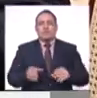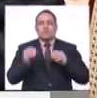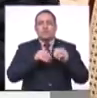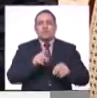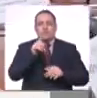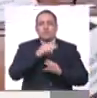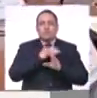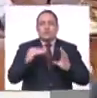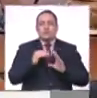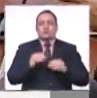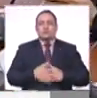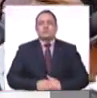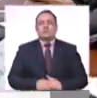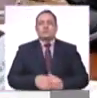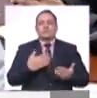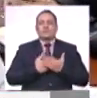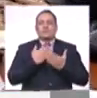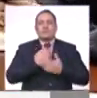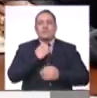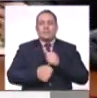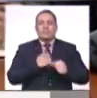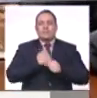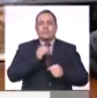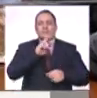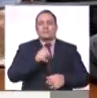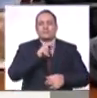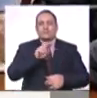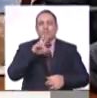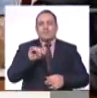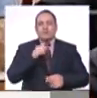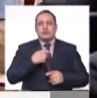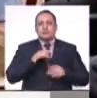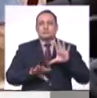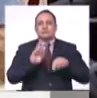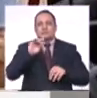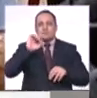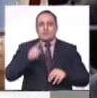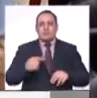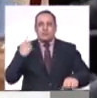cuarto intermedio. Del año 2023, 12.000 denuncias,